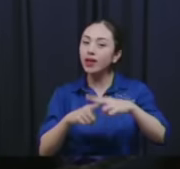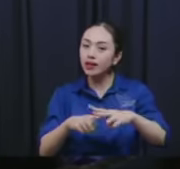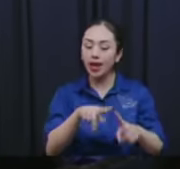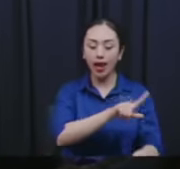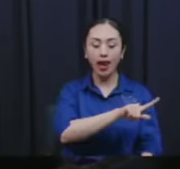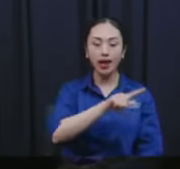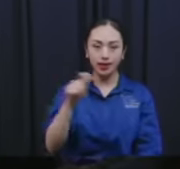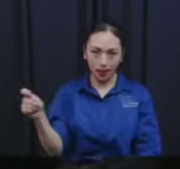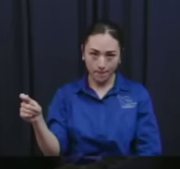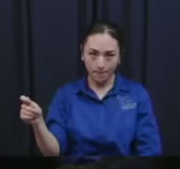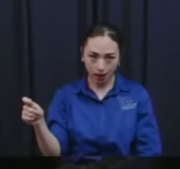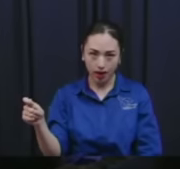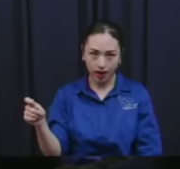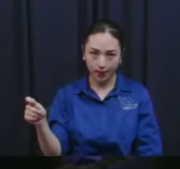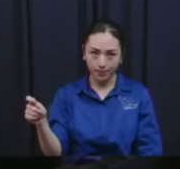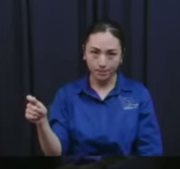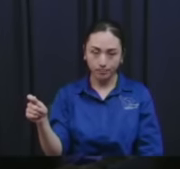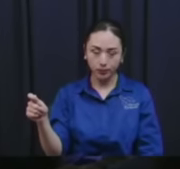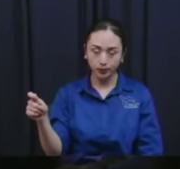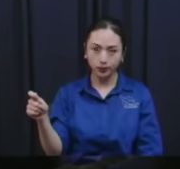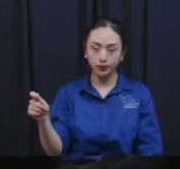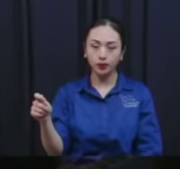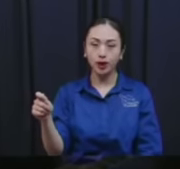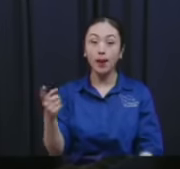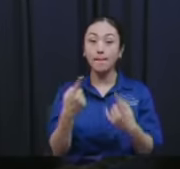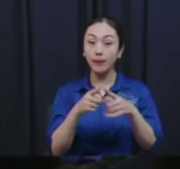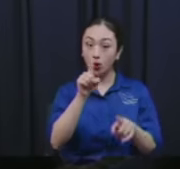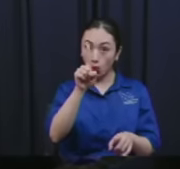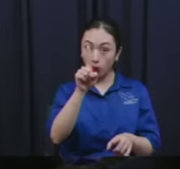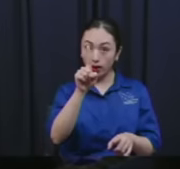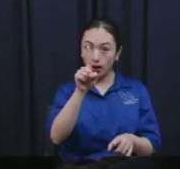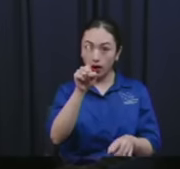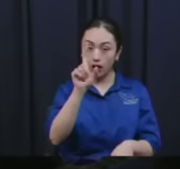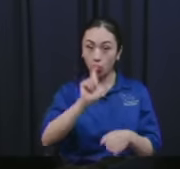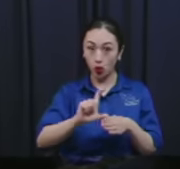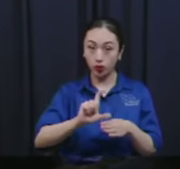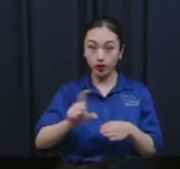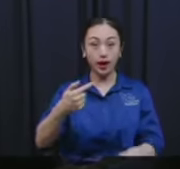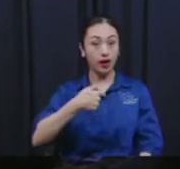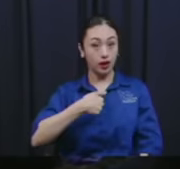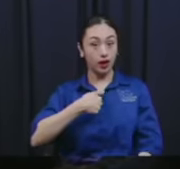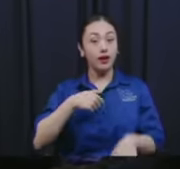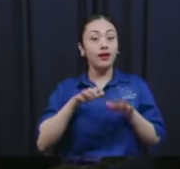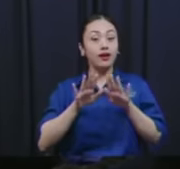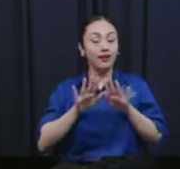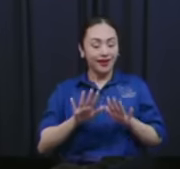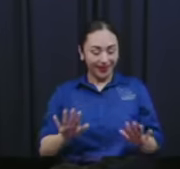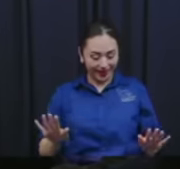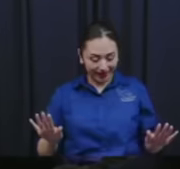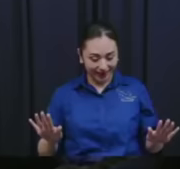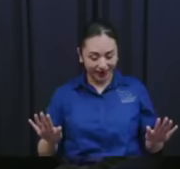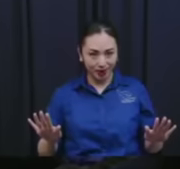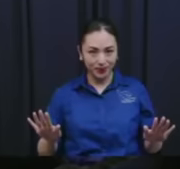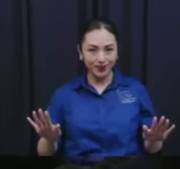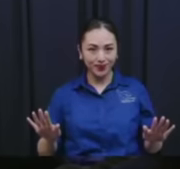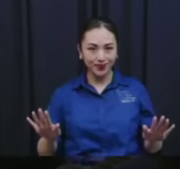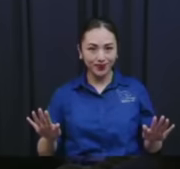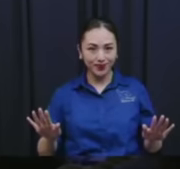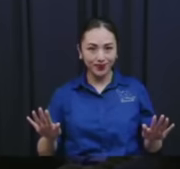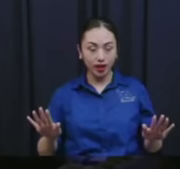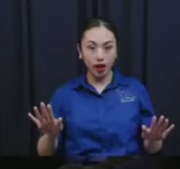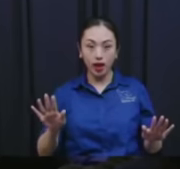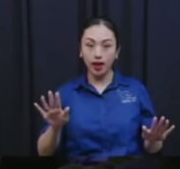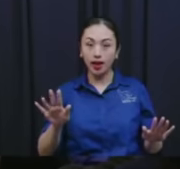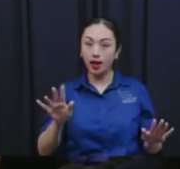semana solo hay una cosa que a mí me me tiene tranquilo de que no es y es que no